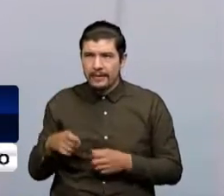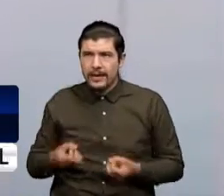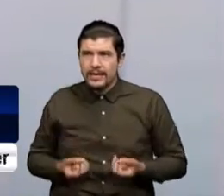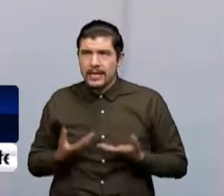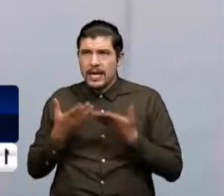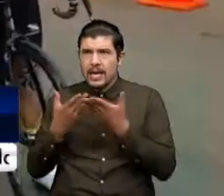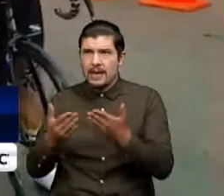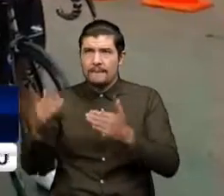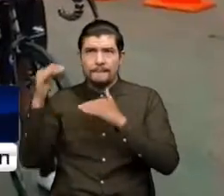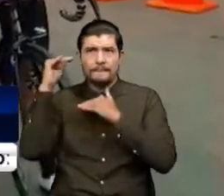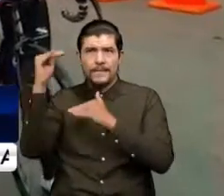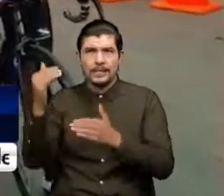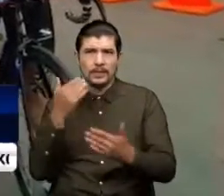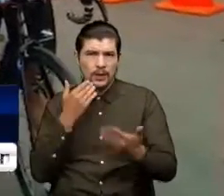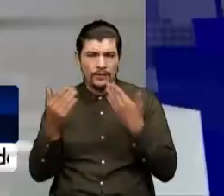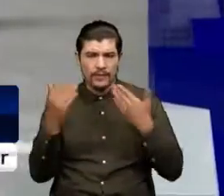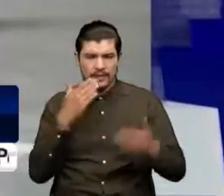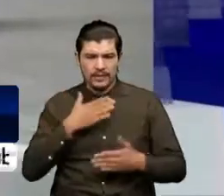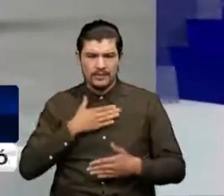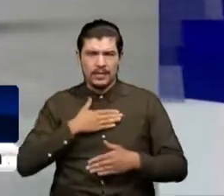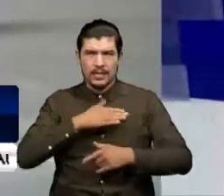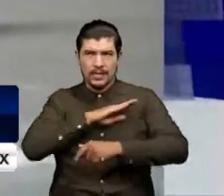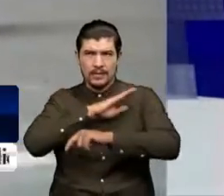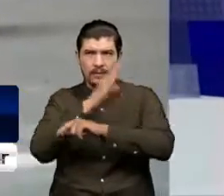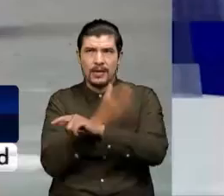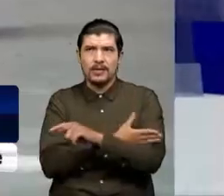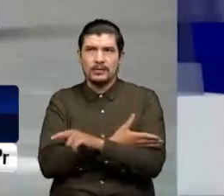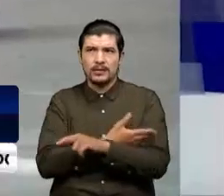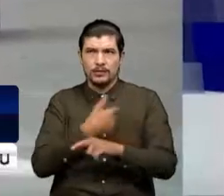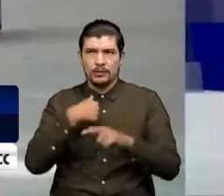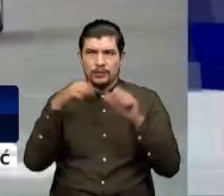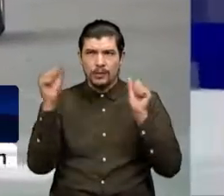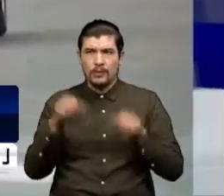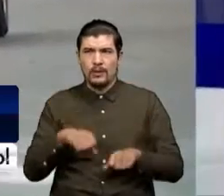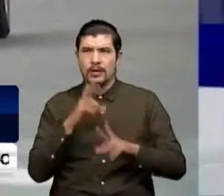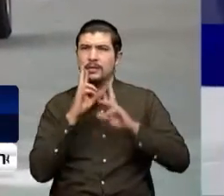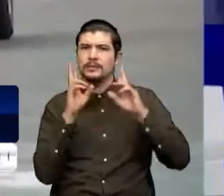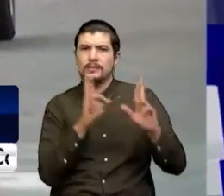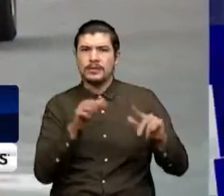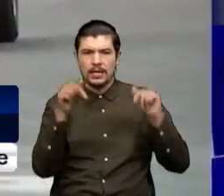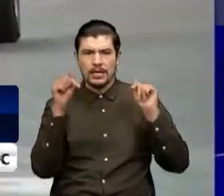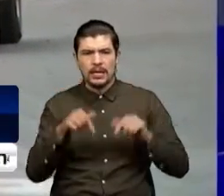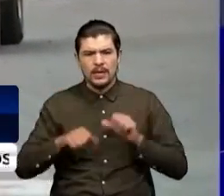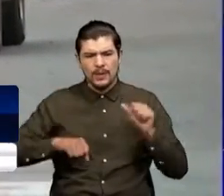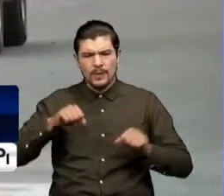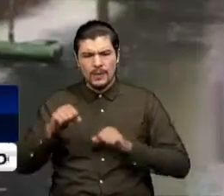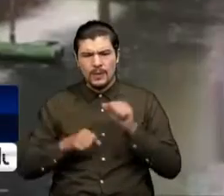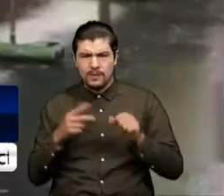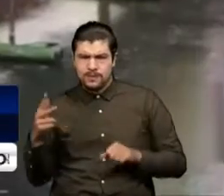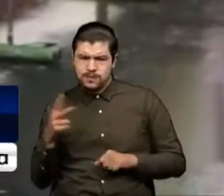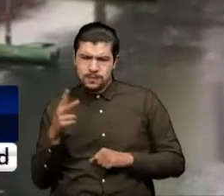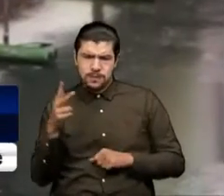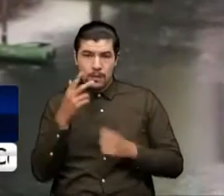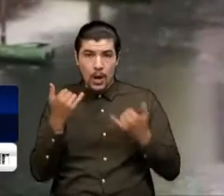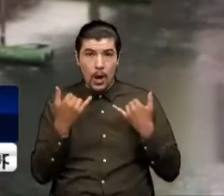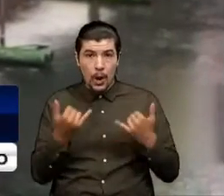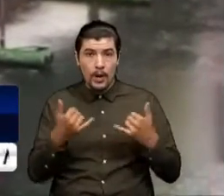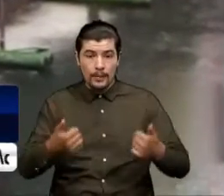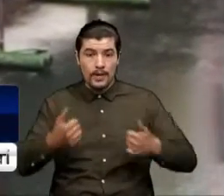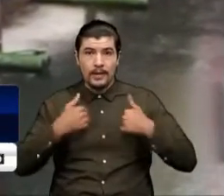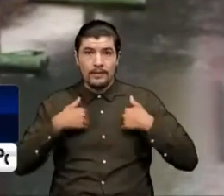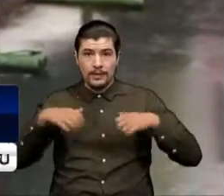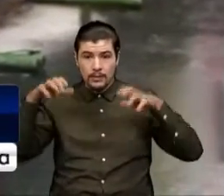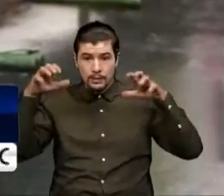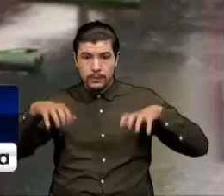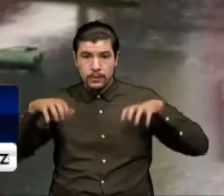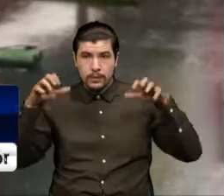máximo, confiaron en mi capacidad para poder responder acá en la subida. Afortunadamente hoy nos favoreció un poquito que lloviznó